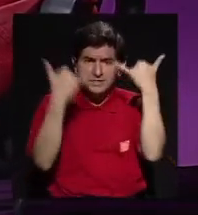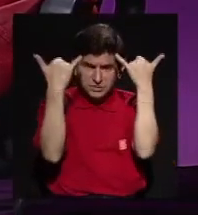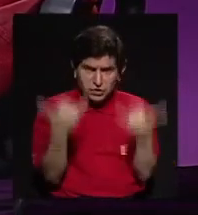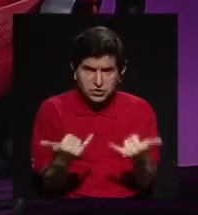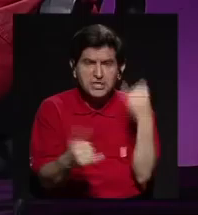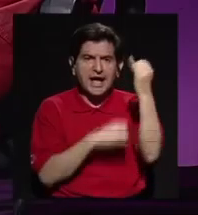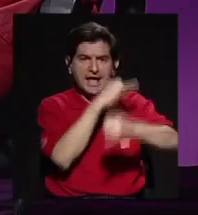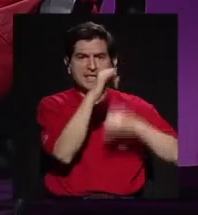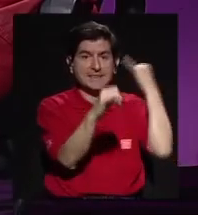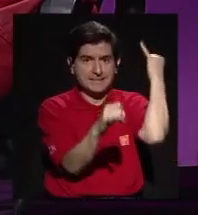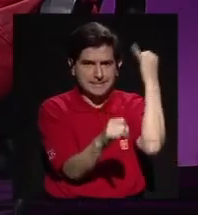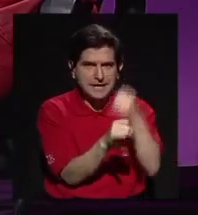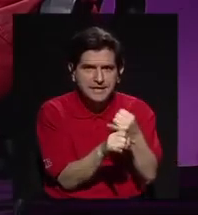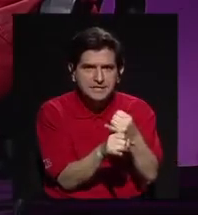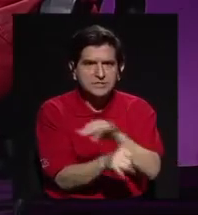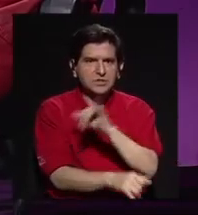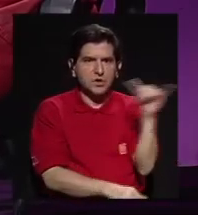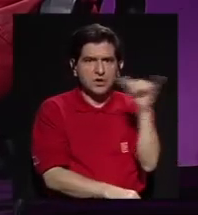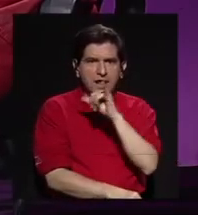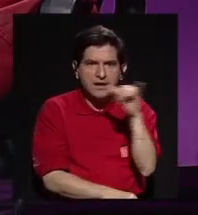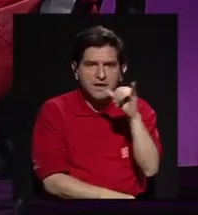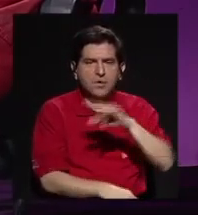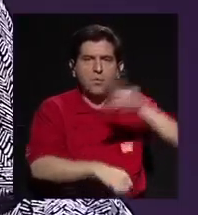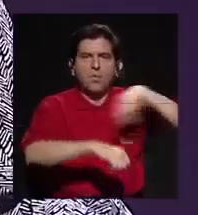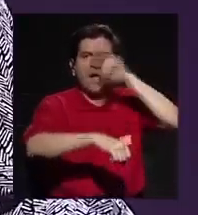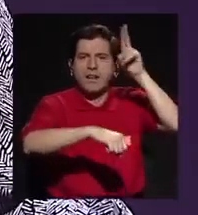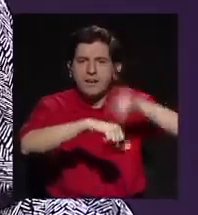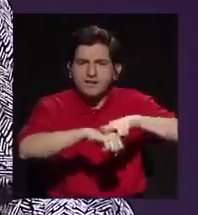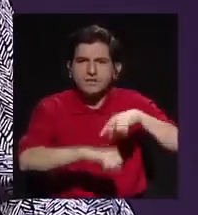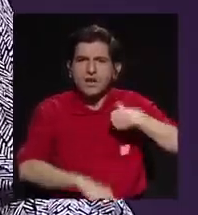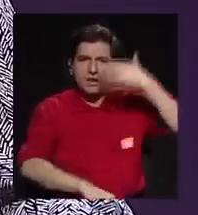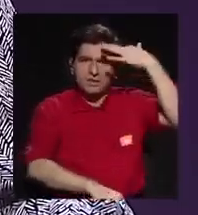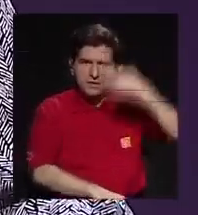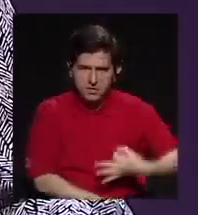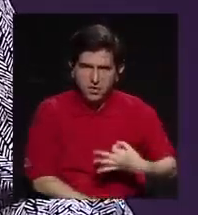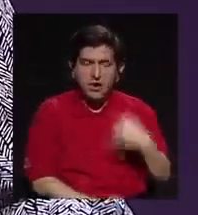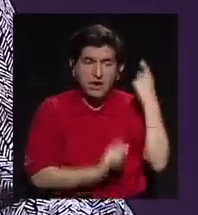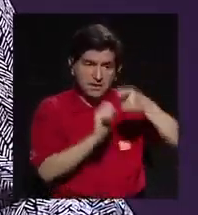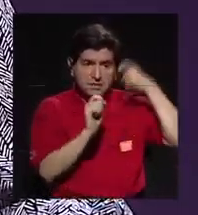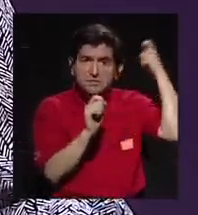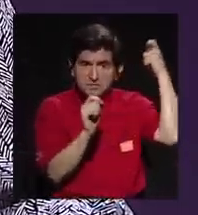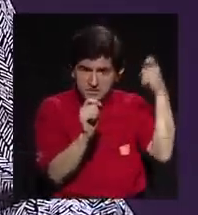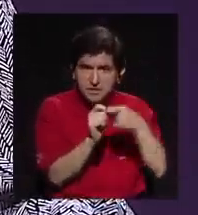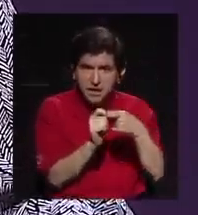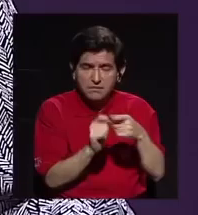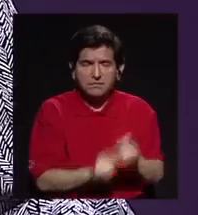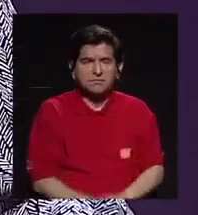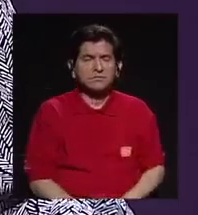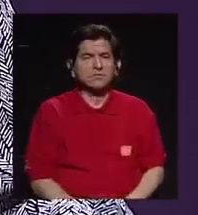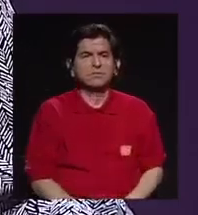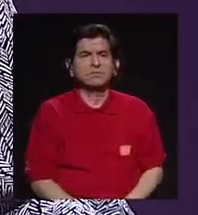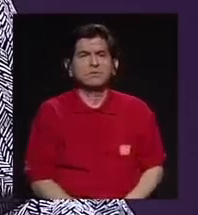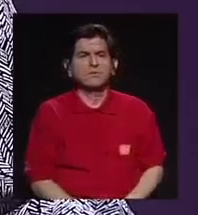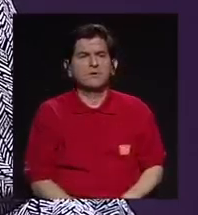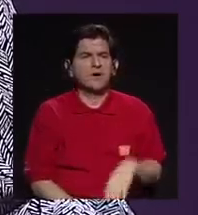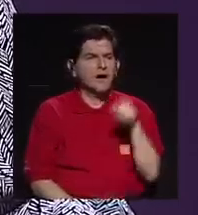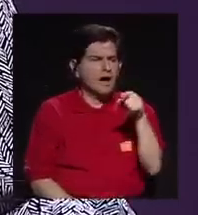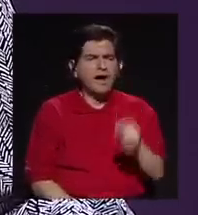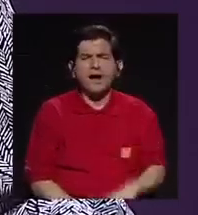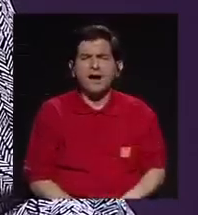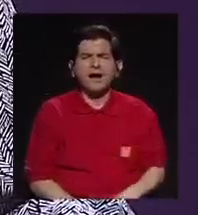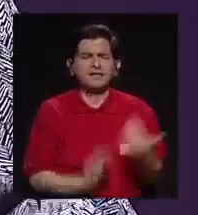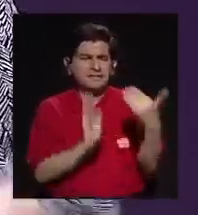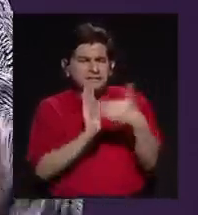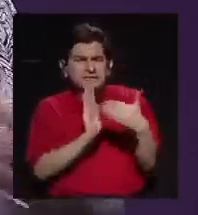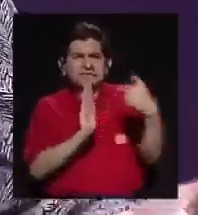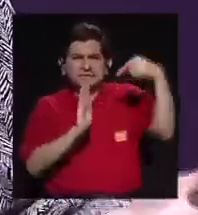solo internacionalmente, sino a nivel nacional. Y yo creo que precisamente, de alguna manera, lo que nos ha calado